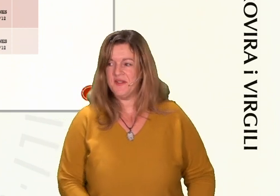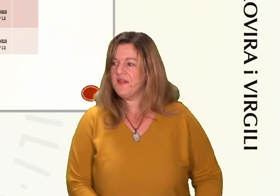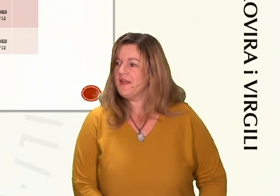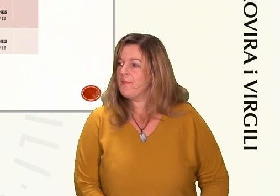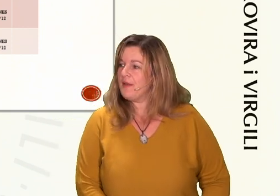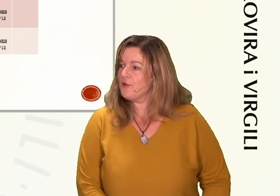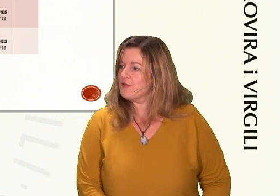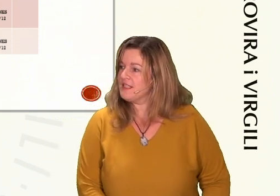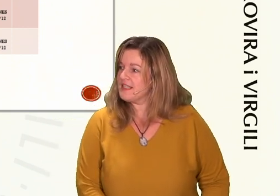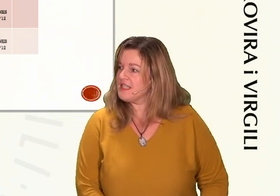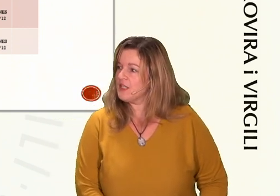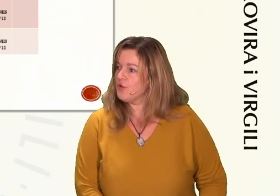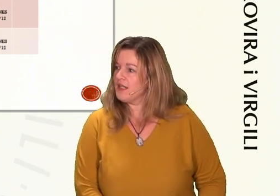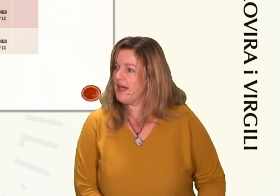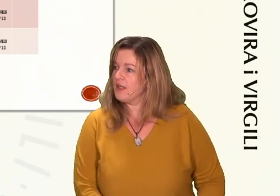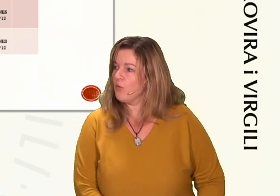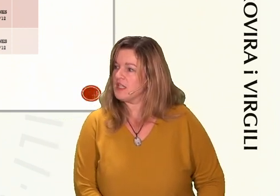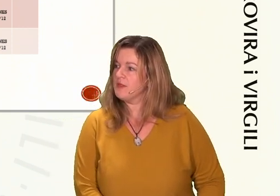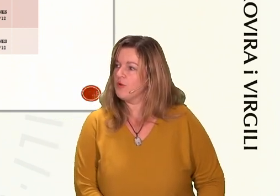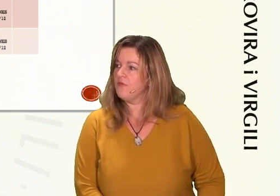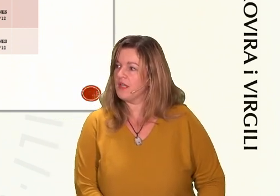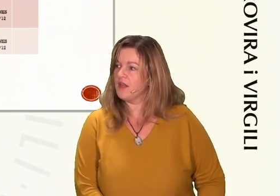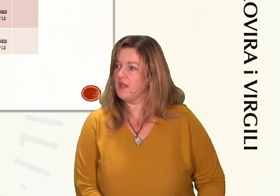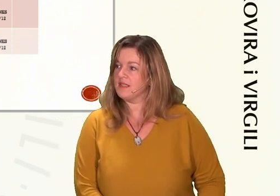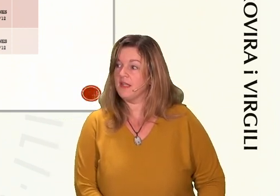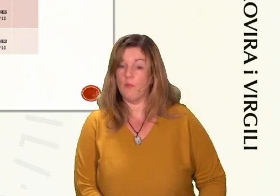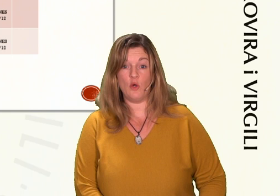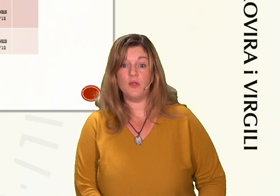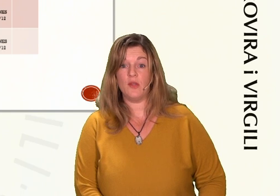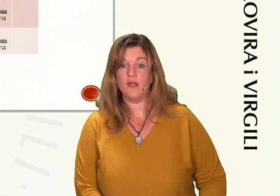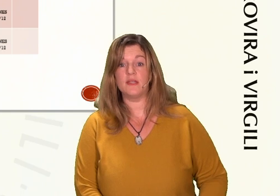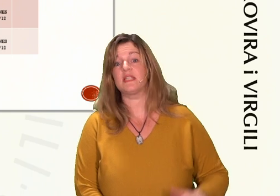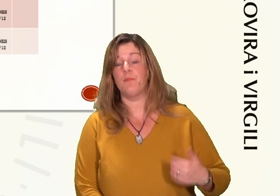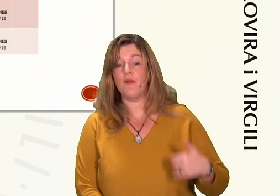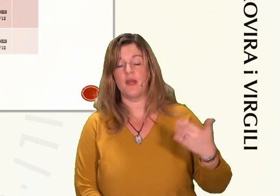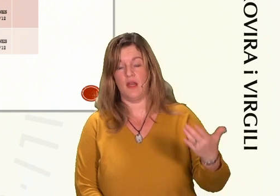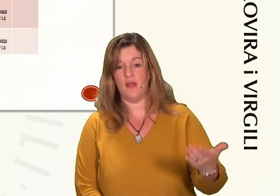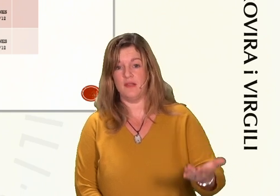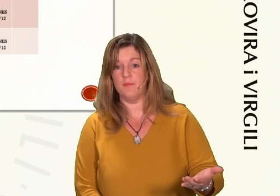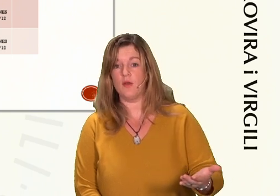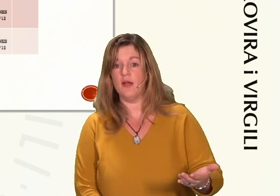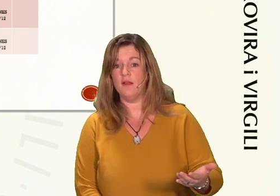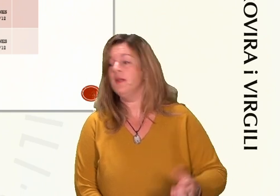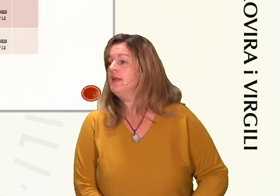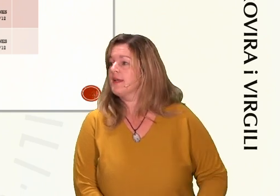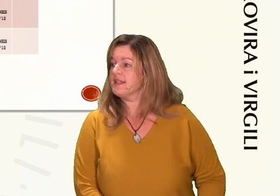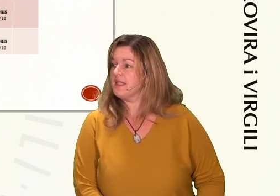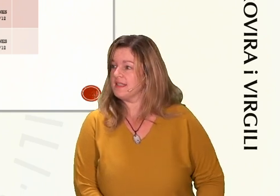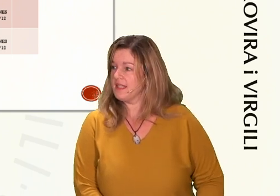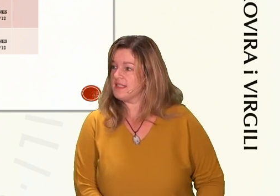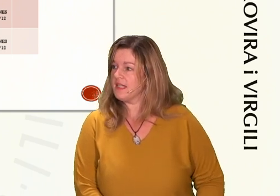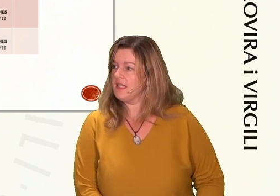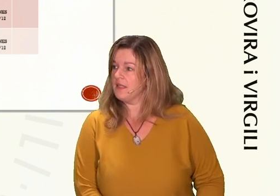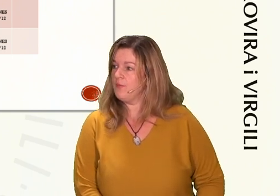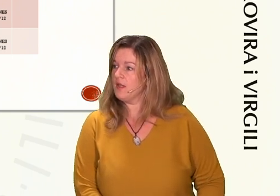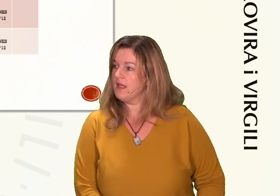laboral. Pero sí que es cierto que hay unas videoconferencias que, como he comentado antes, se pueden realizar a tiempo real, que si las